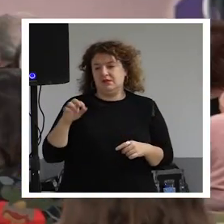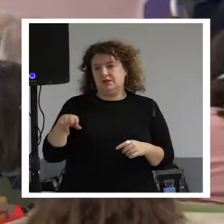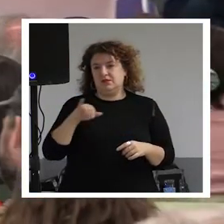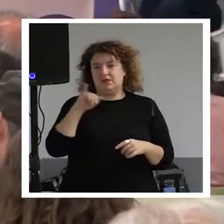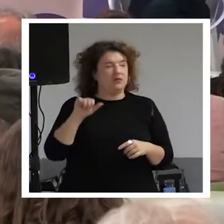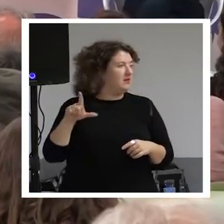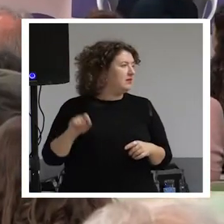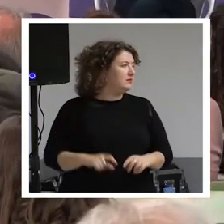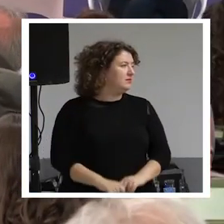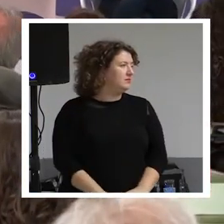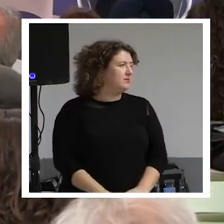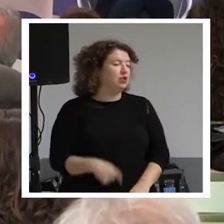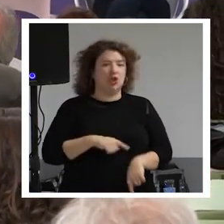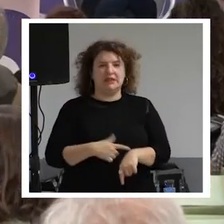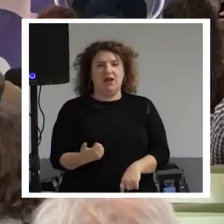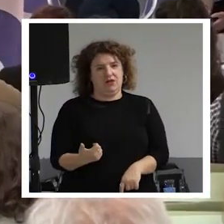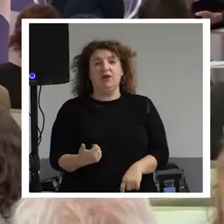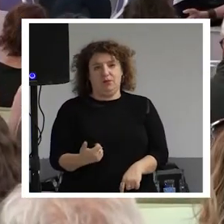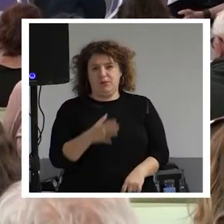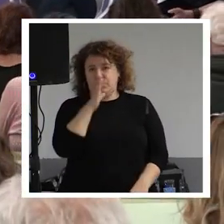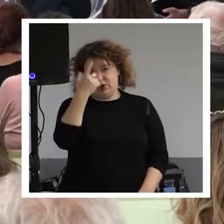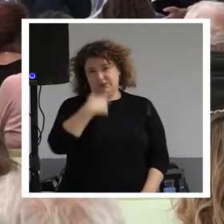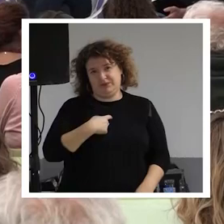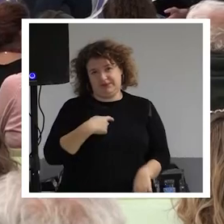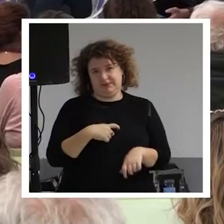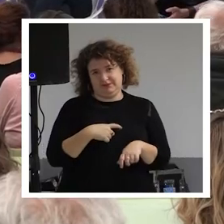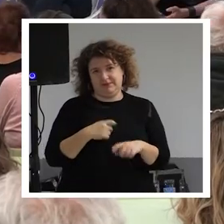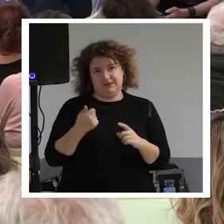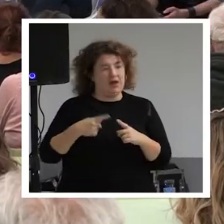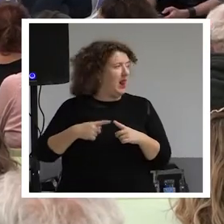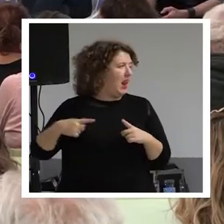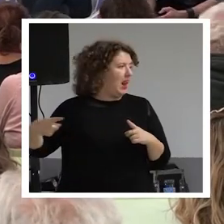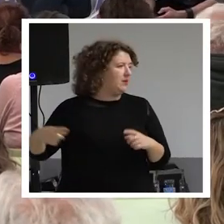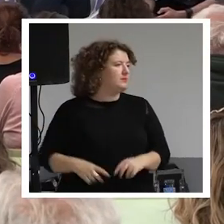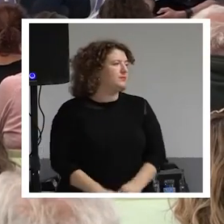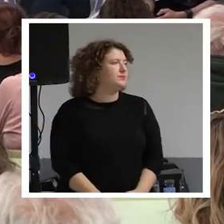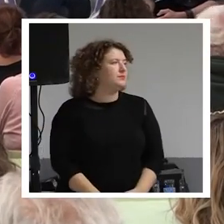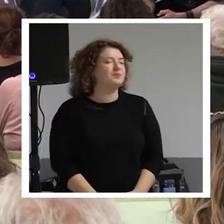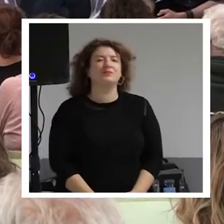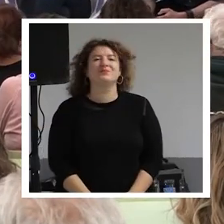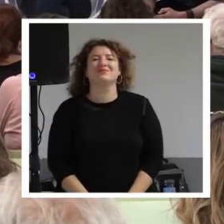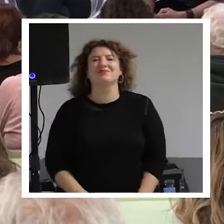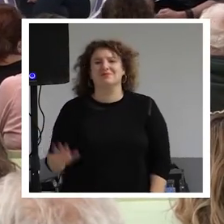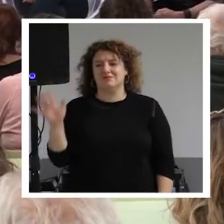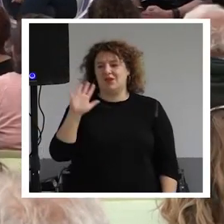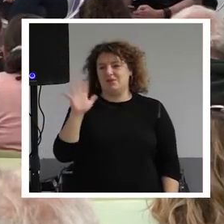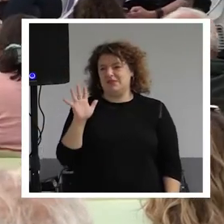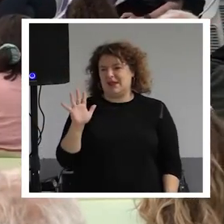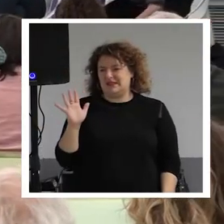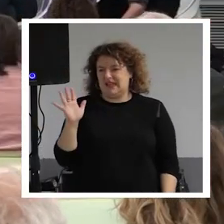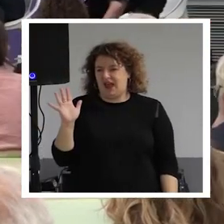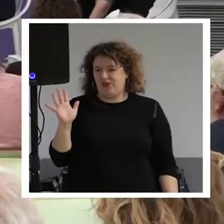seguimos ahora con el contexto internacional seguro que tienen algunas cosas en común que comentar y le paso la palabra Gonzalo